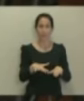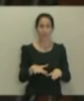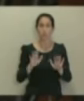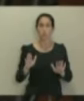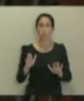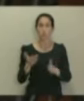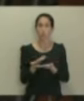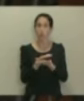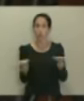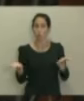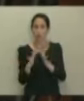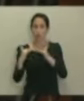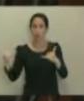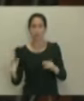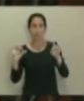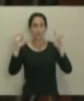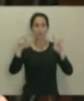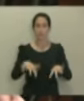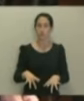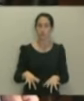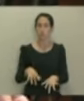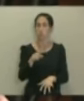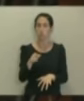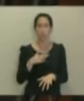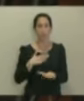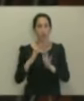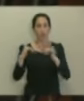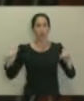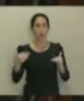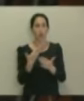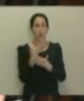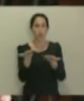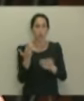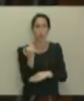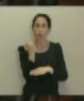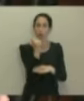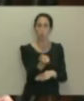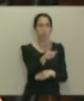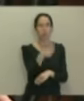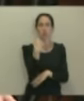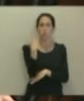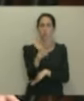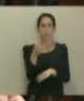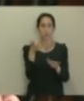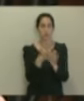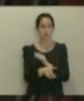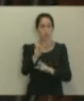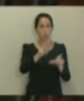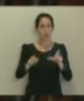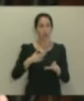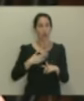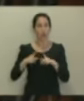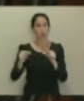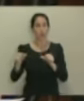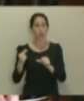la confianza explícita de esta Cámara. No necesita la confianza explícita de esta Cámara, que es tanto como decir que no necesita la confianza de los asturianos. Sí,